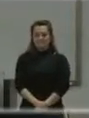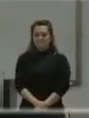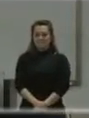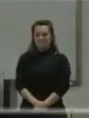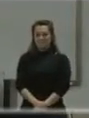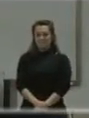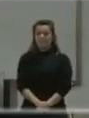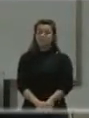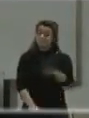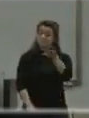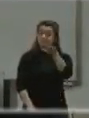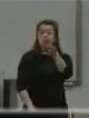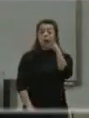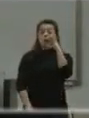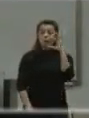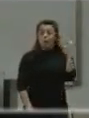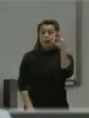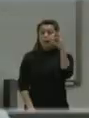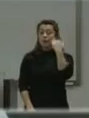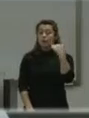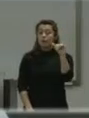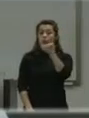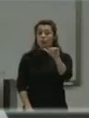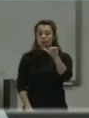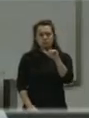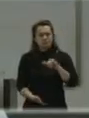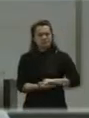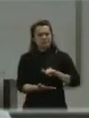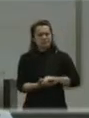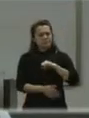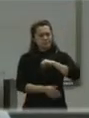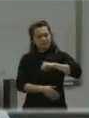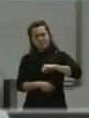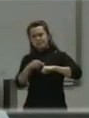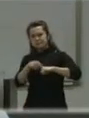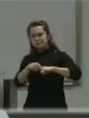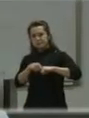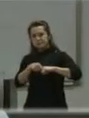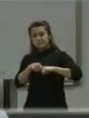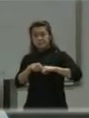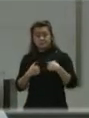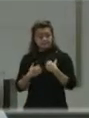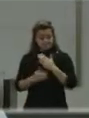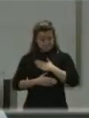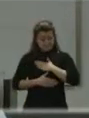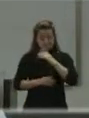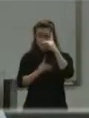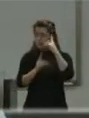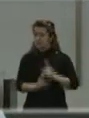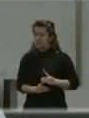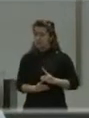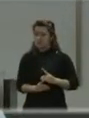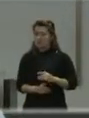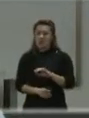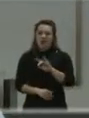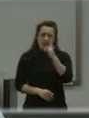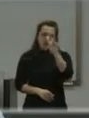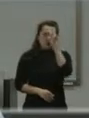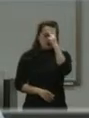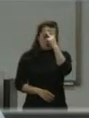los hombres y mujeres tenemos lo mismo de eso la toma de adquisición si se equivoca